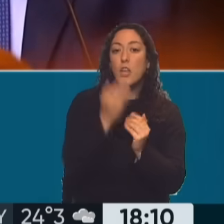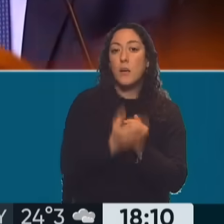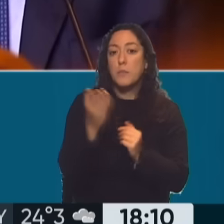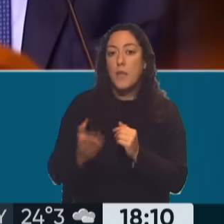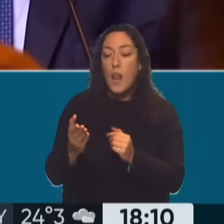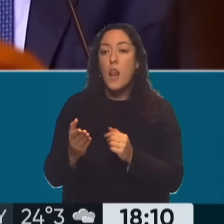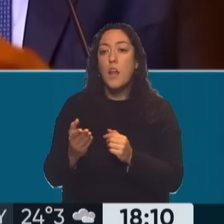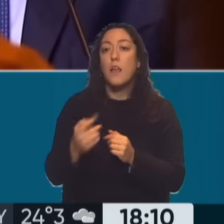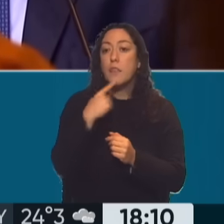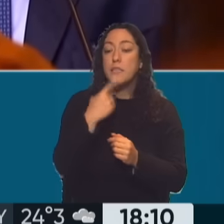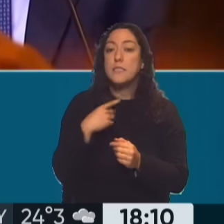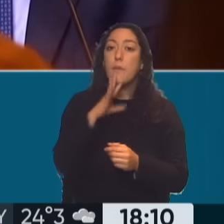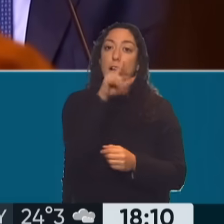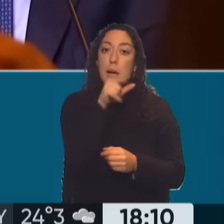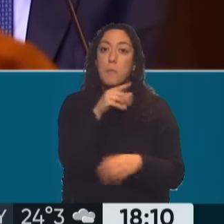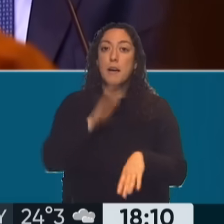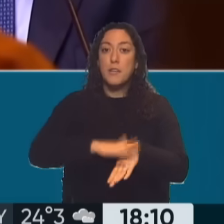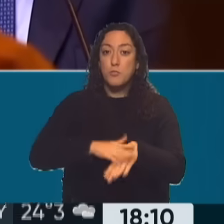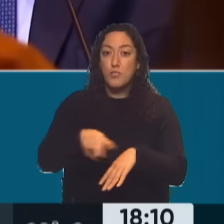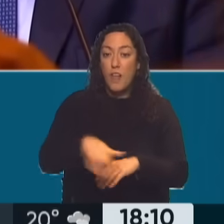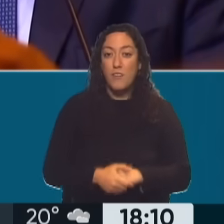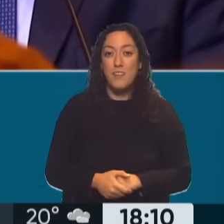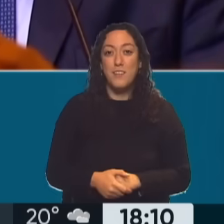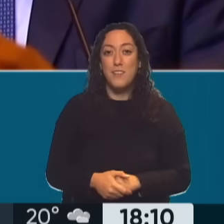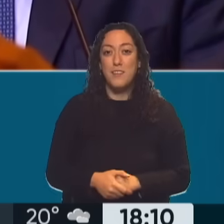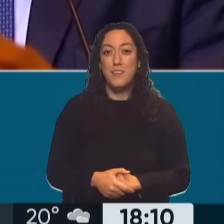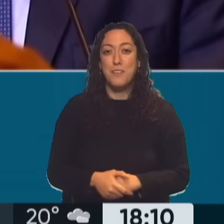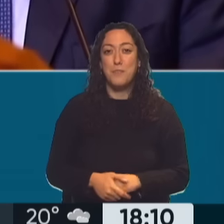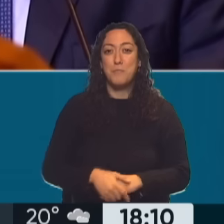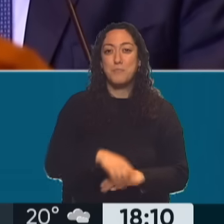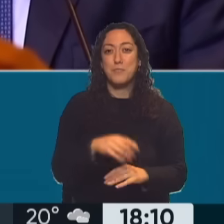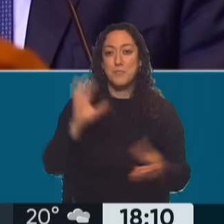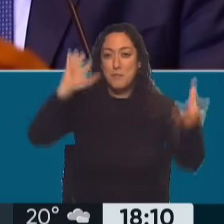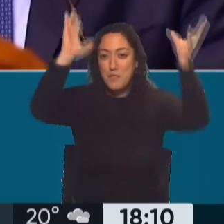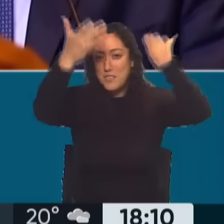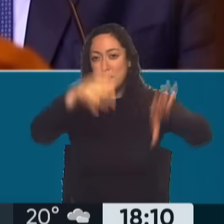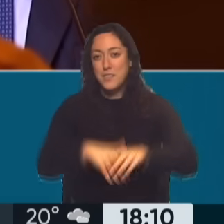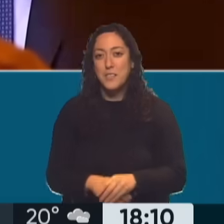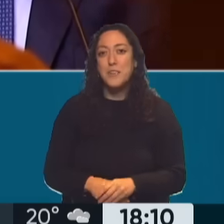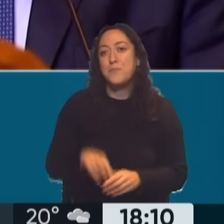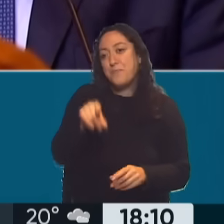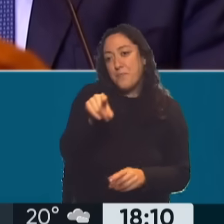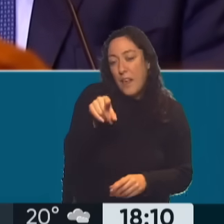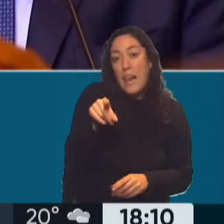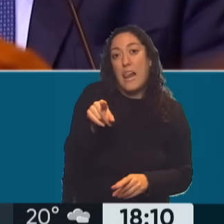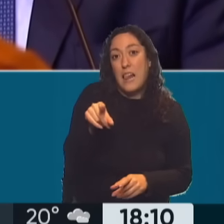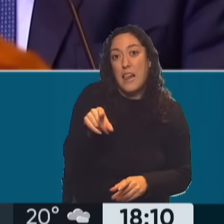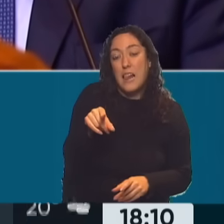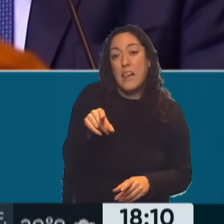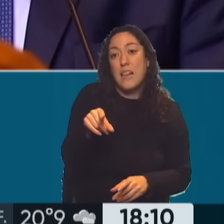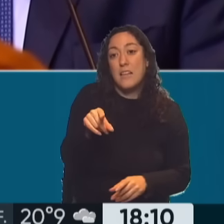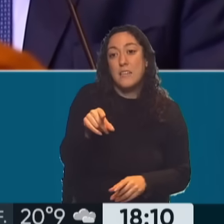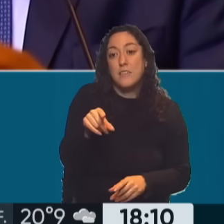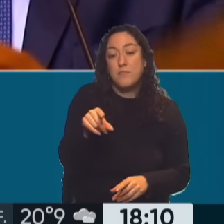Bregman. Esas fueron las declaraciones, entre otras, ¿no?, de Javier Milei. Quien salió al cruce del libertario